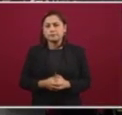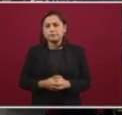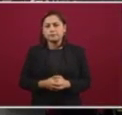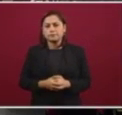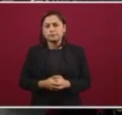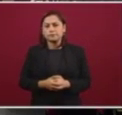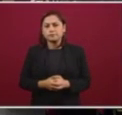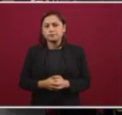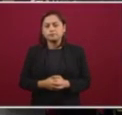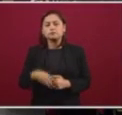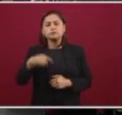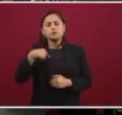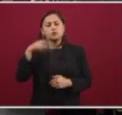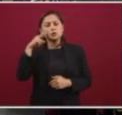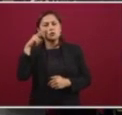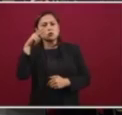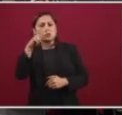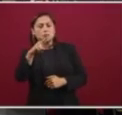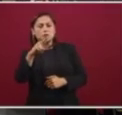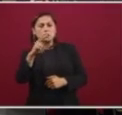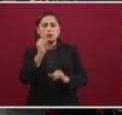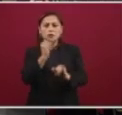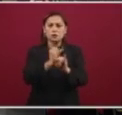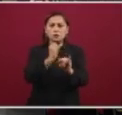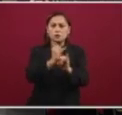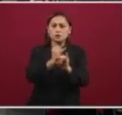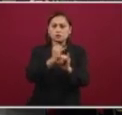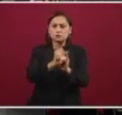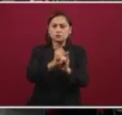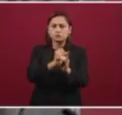Vi, por ejemplo, en las redes de que